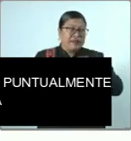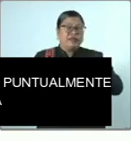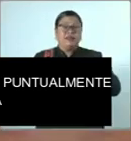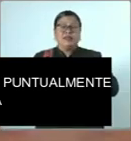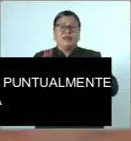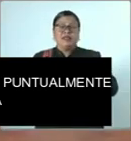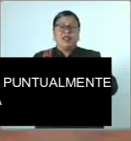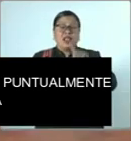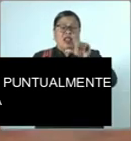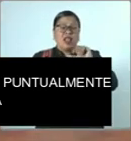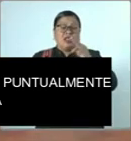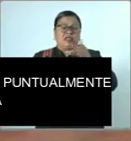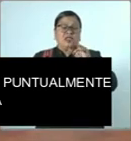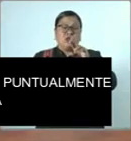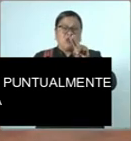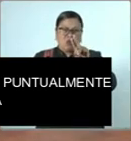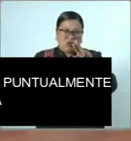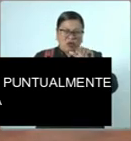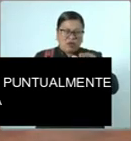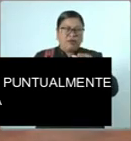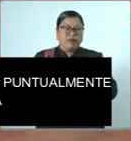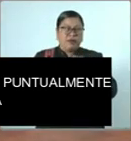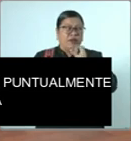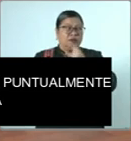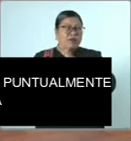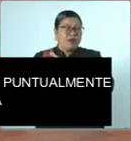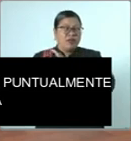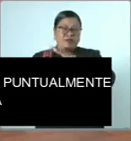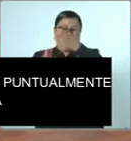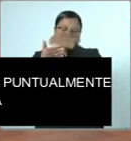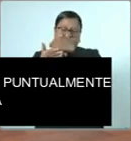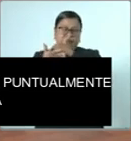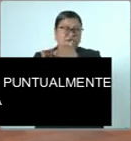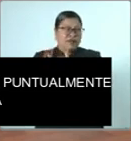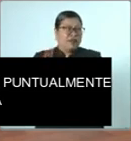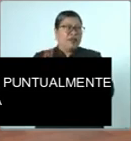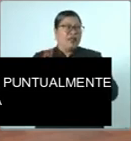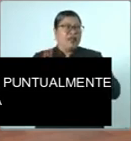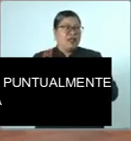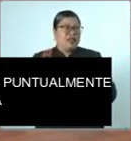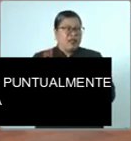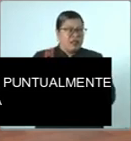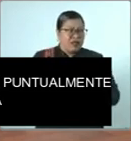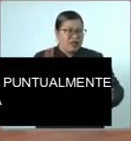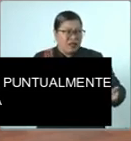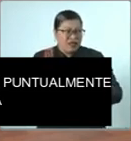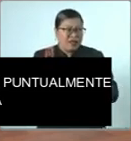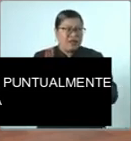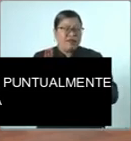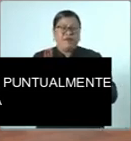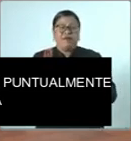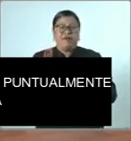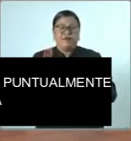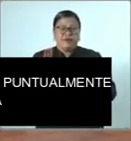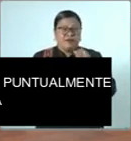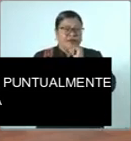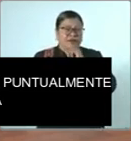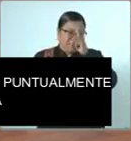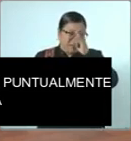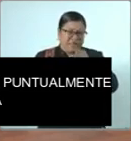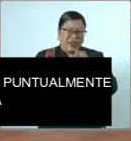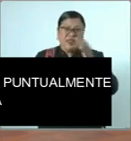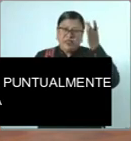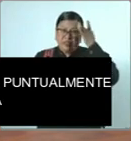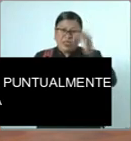La Chiroaj. Nos reportan que tiene afectaciones de laderas en carreteras, sobre todo la que va hacia San Juan